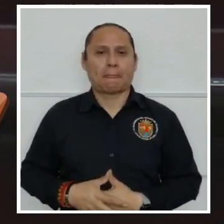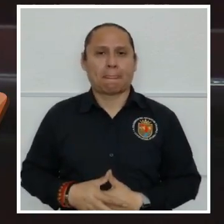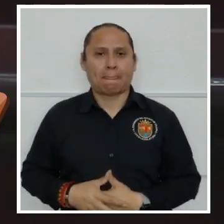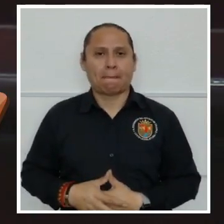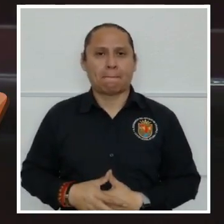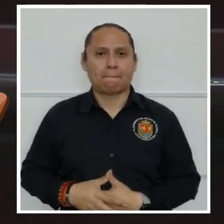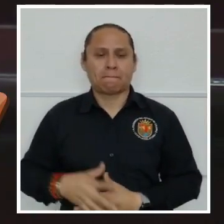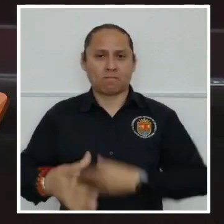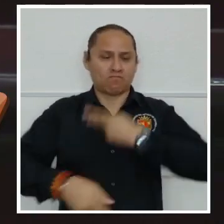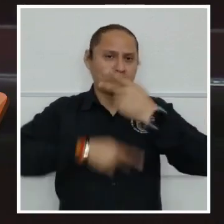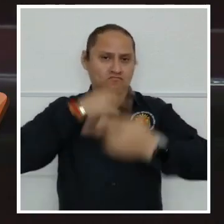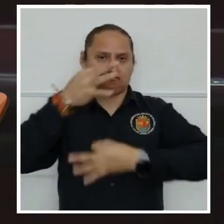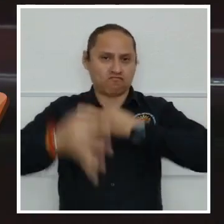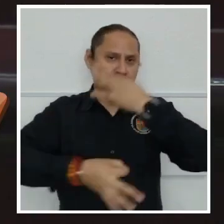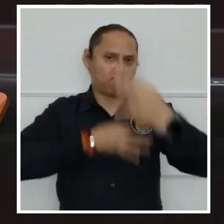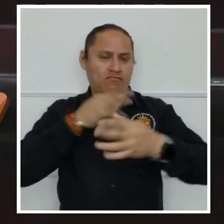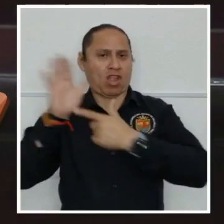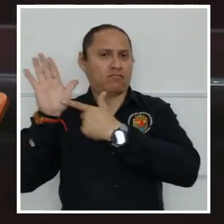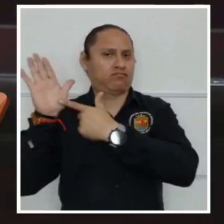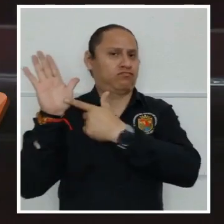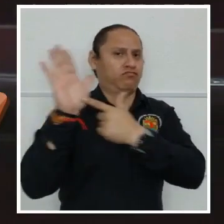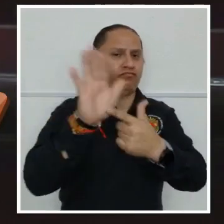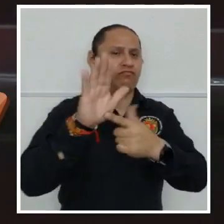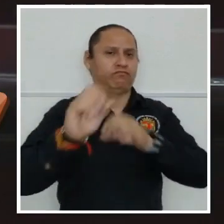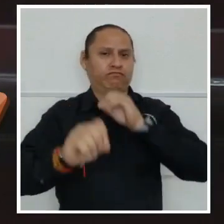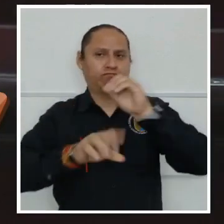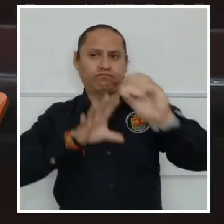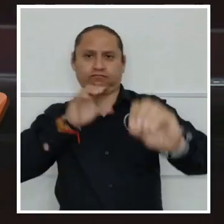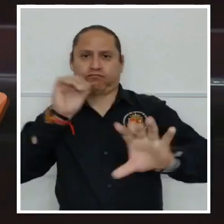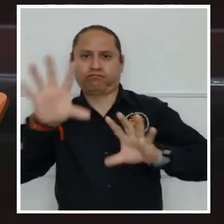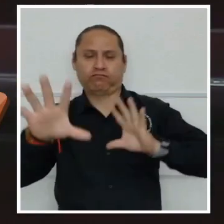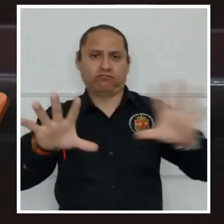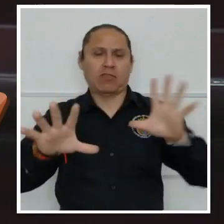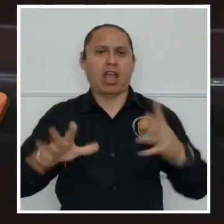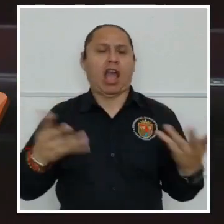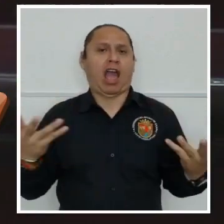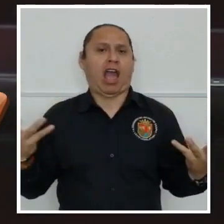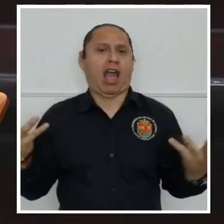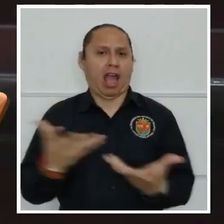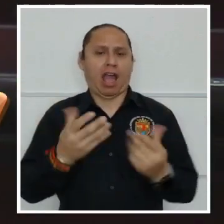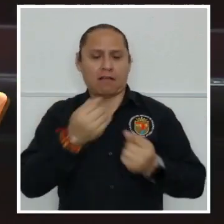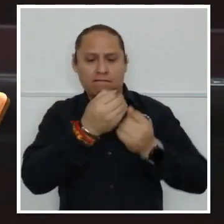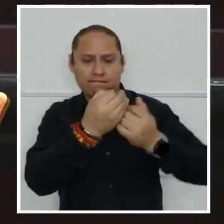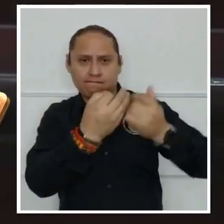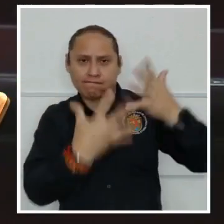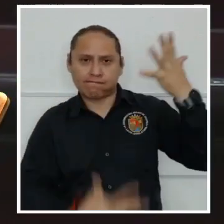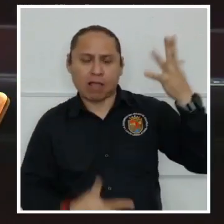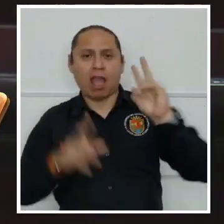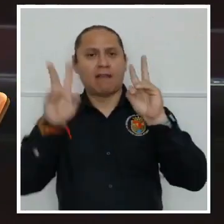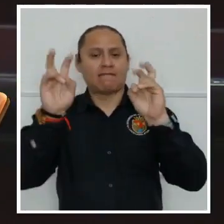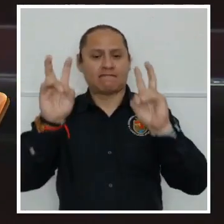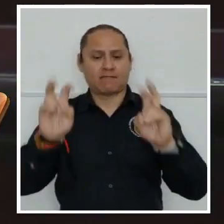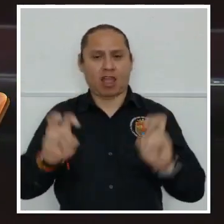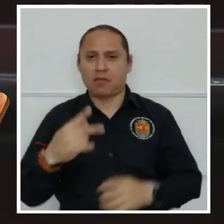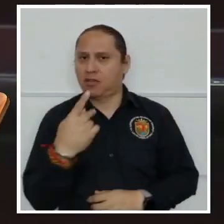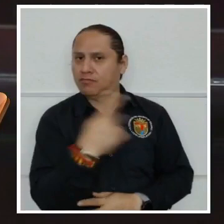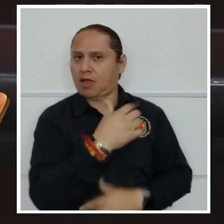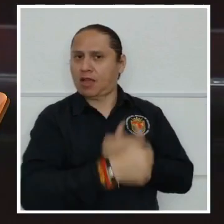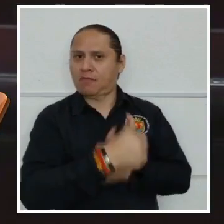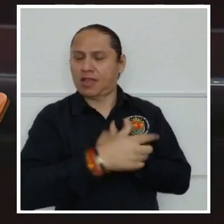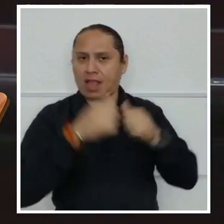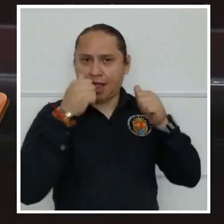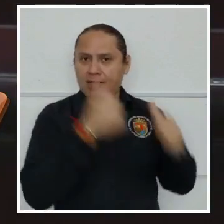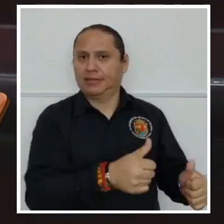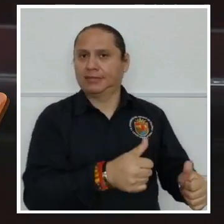el compareciente una exposición detallada sobre la situación que guarda el ramo de la Administración Pública que le compete